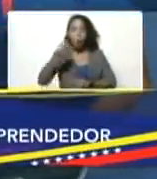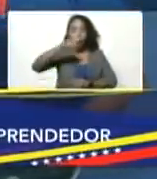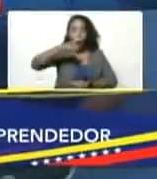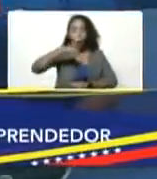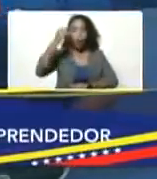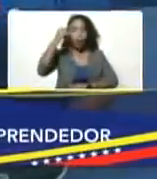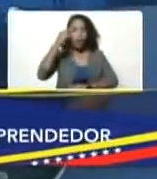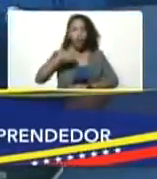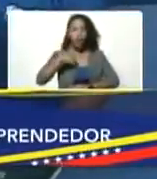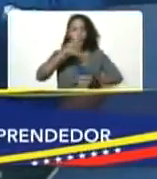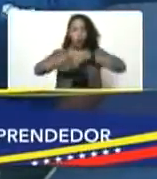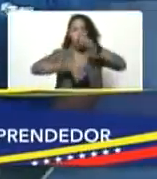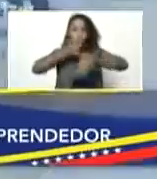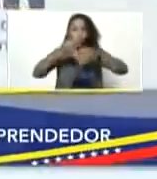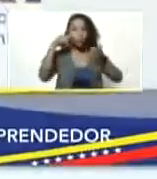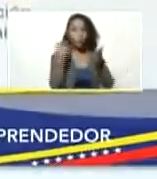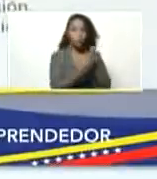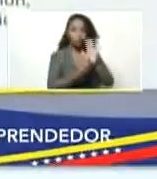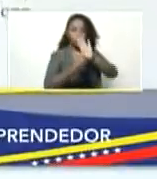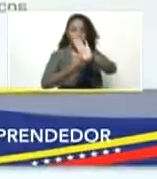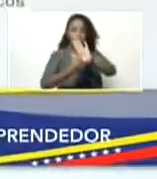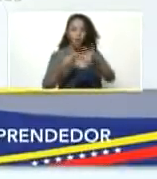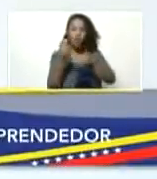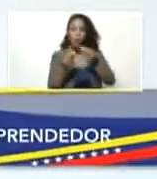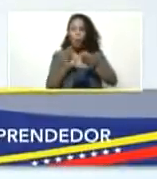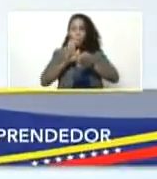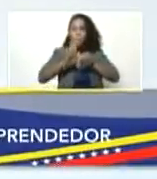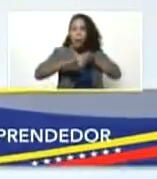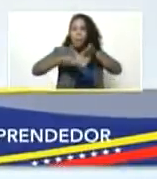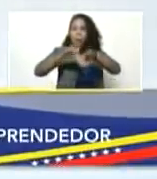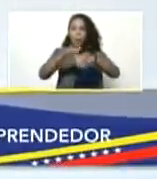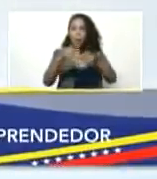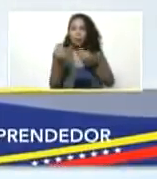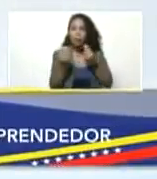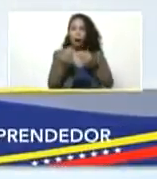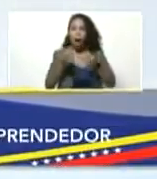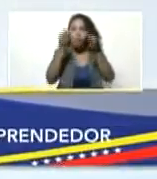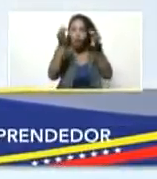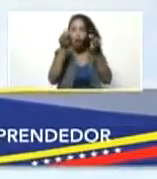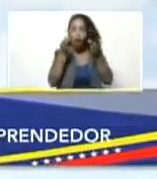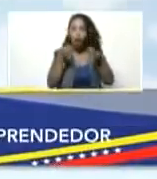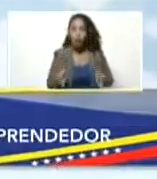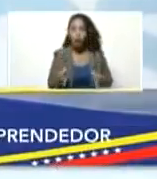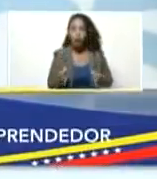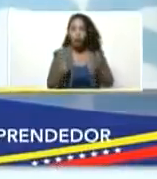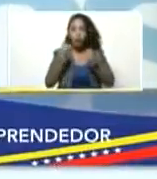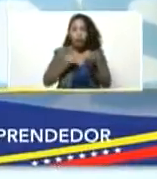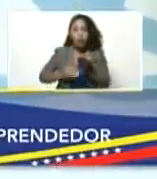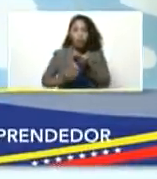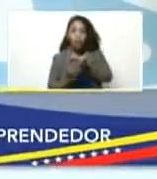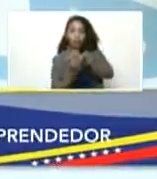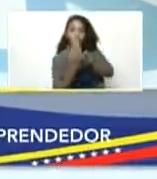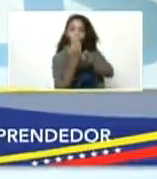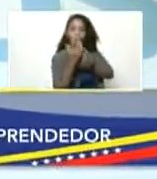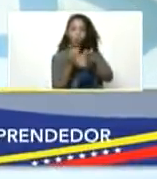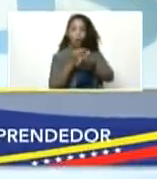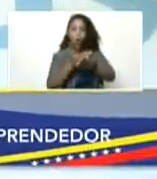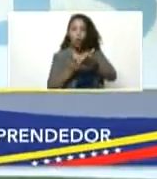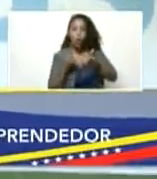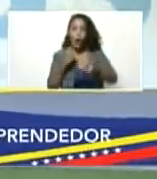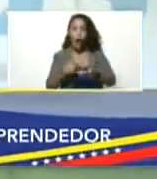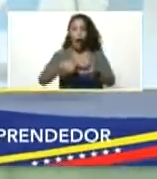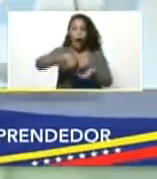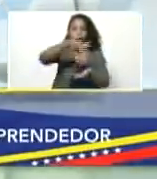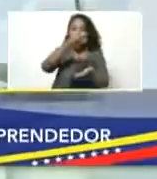voy a explicar y mostrar cómo es el paso ya para hacer la formalización de la impresión del documento que